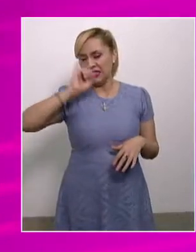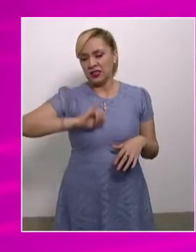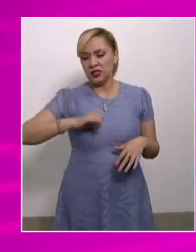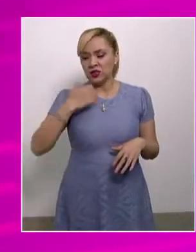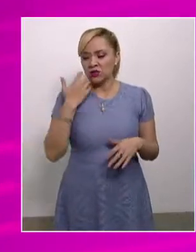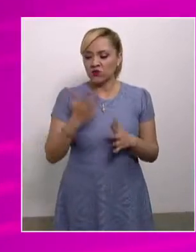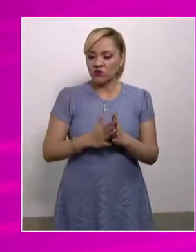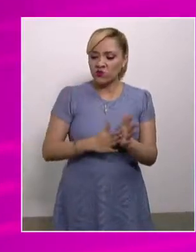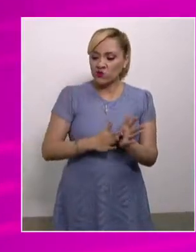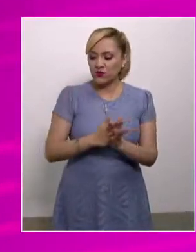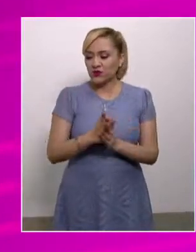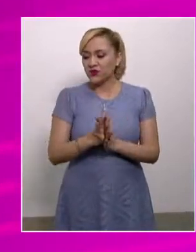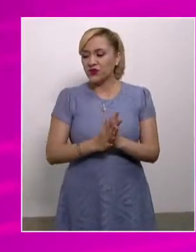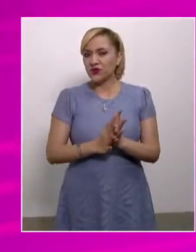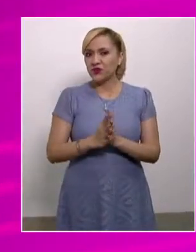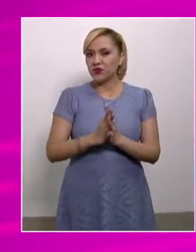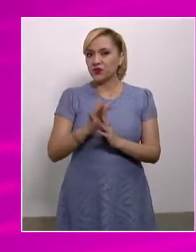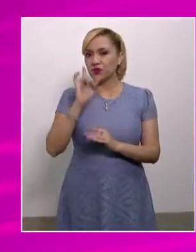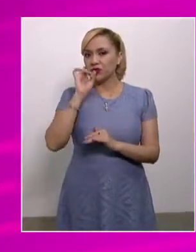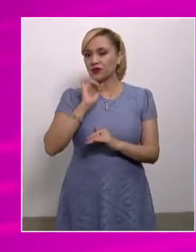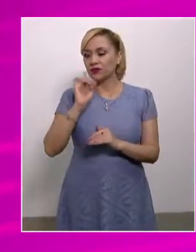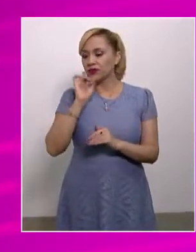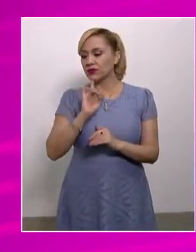mujer un poco de su